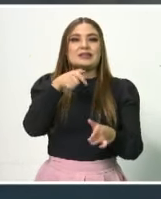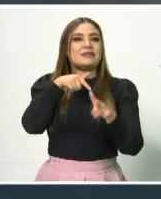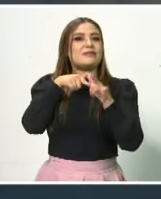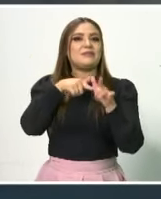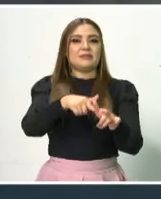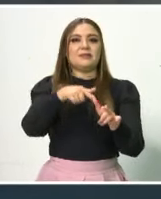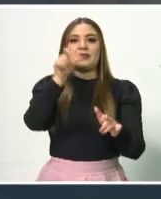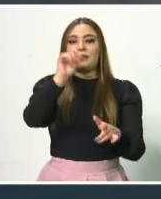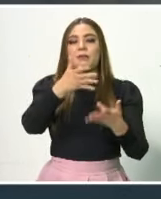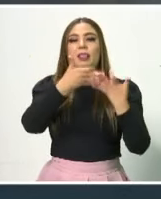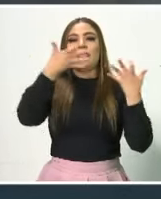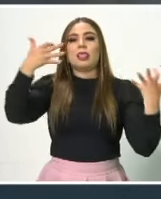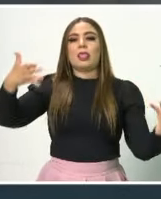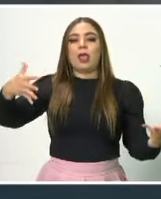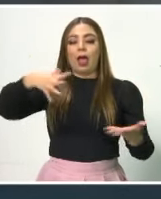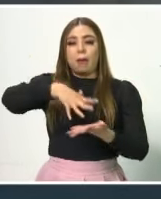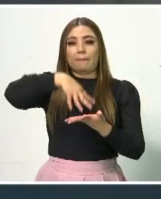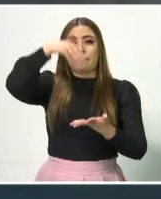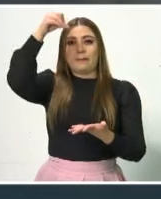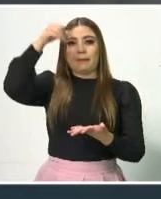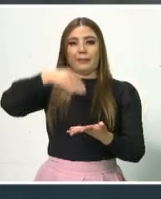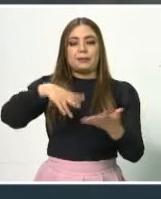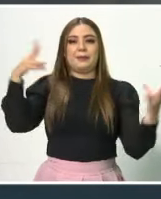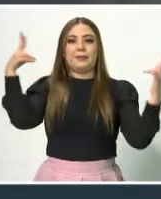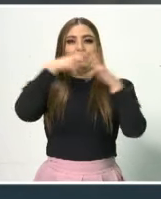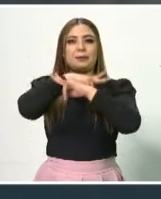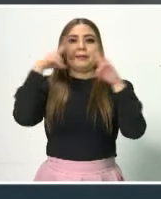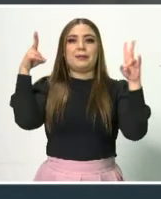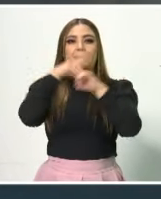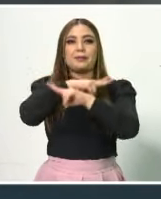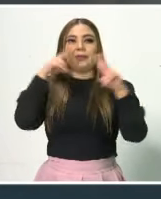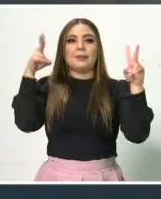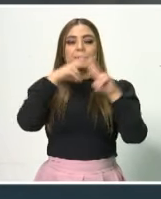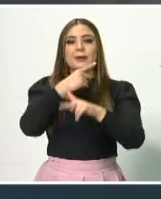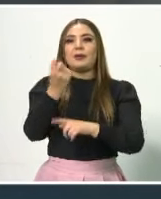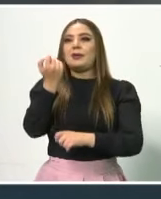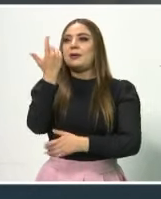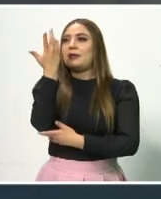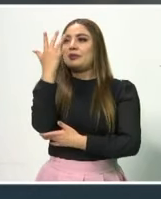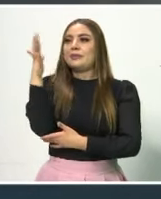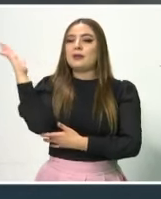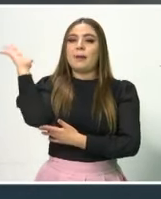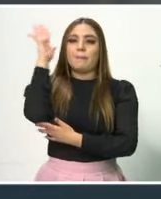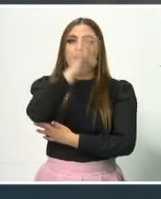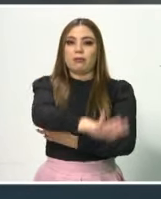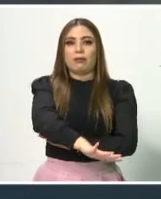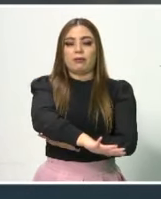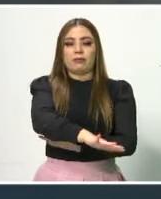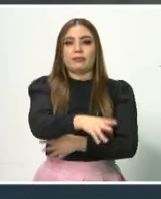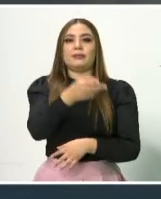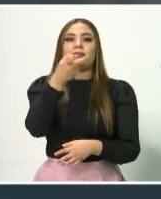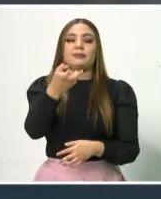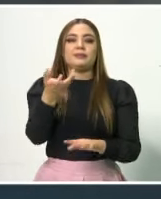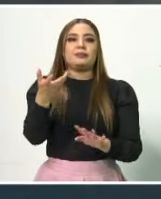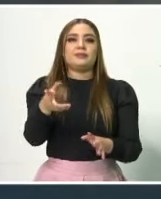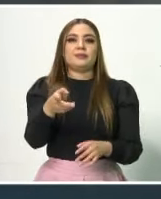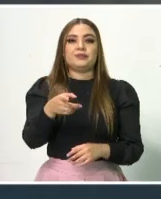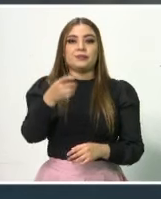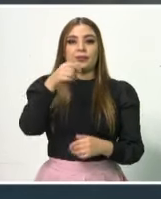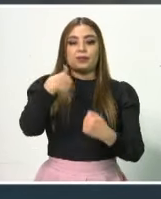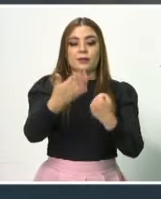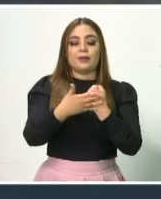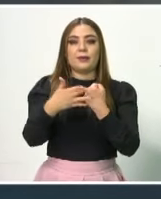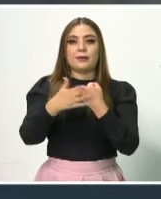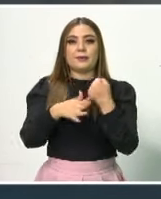el levantamiento de polvo, la formación de tolvaneras y el derrumbe de algunos árboles, los cuales se pueden mantener débiles. Para los próximos